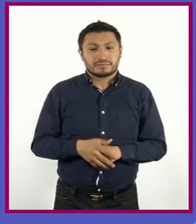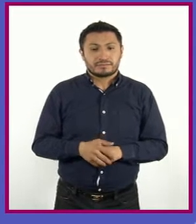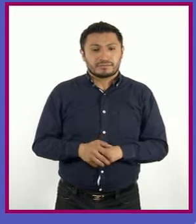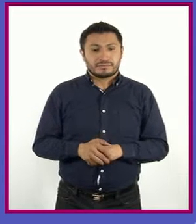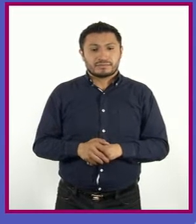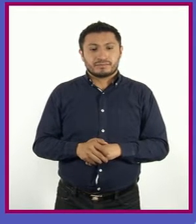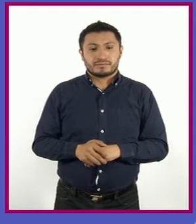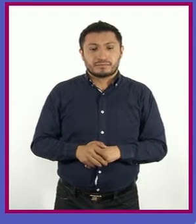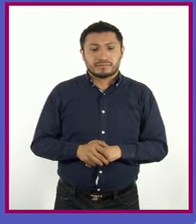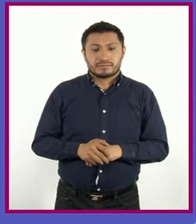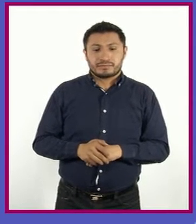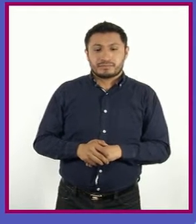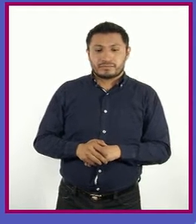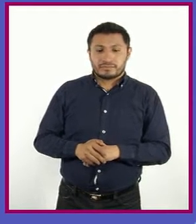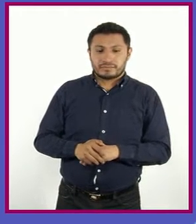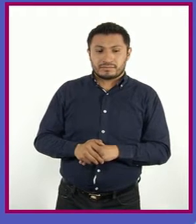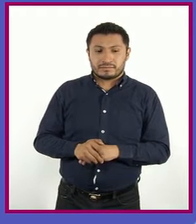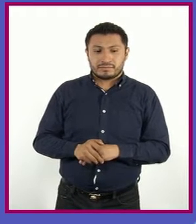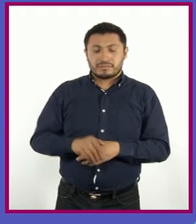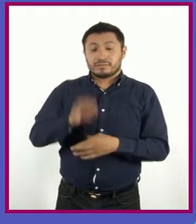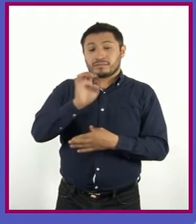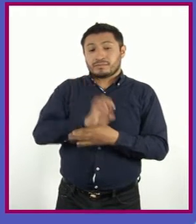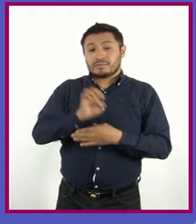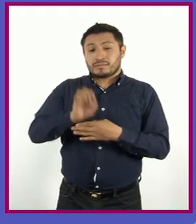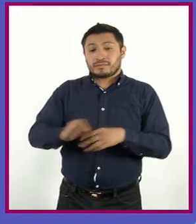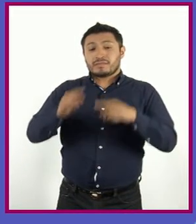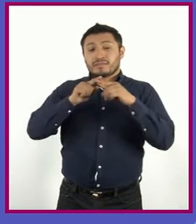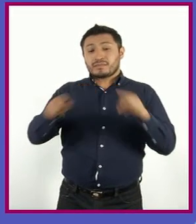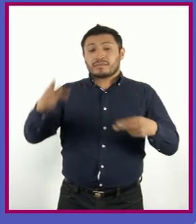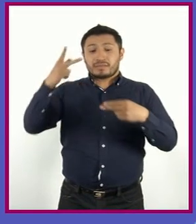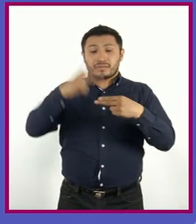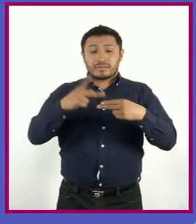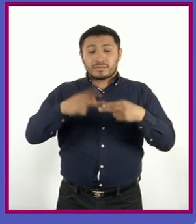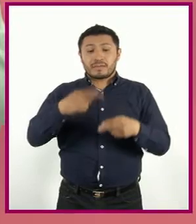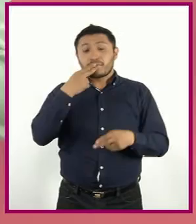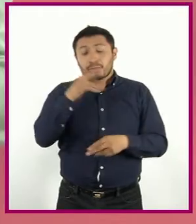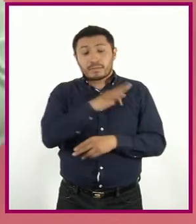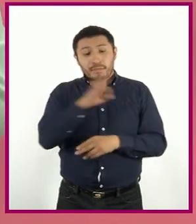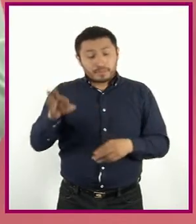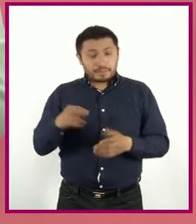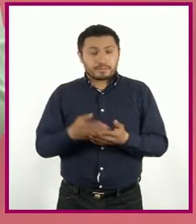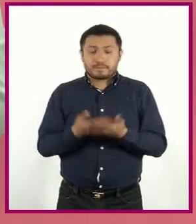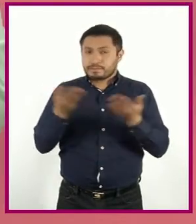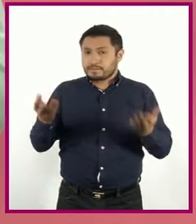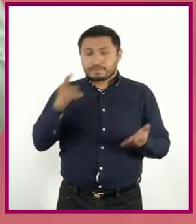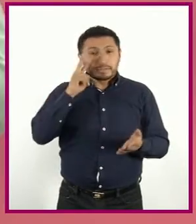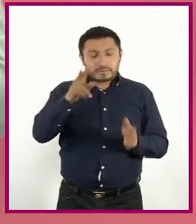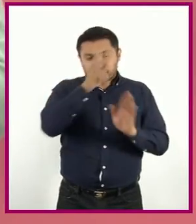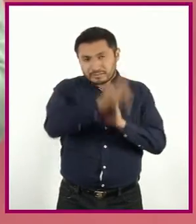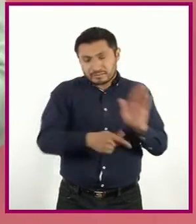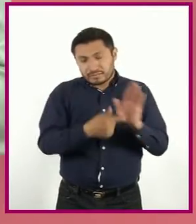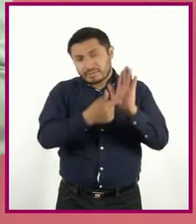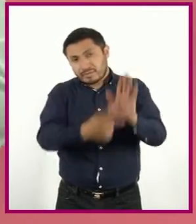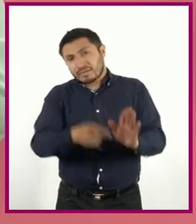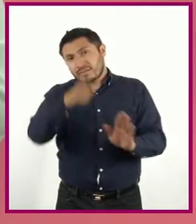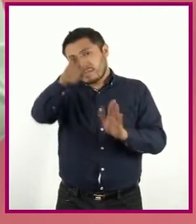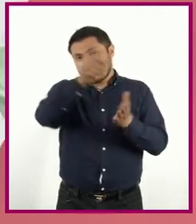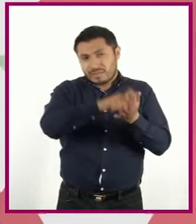Entonces, hay diferentes tipos de pronombres que podemos utilizar. Veamos el siguiente video. Tome